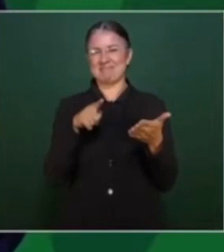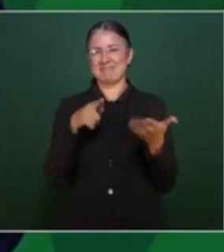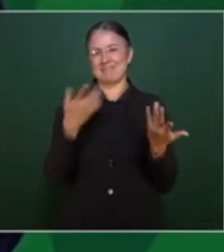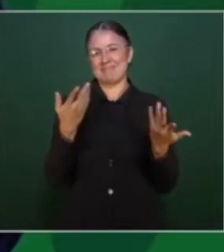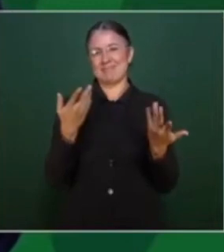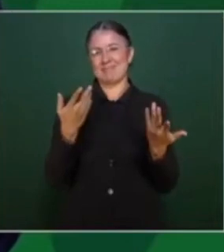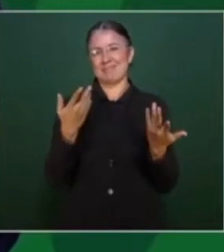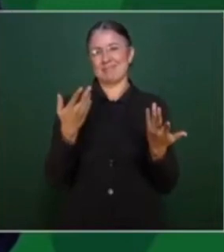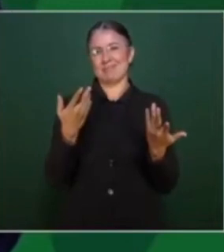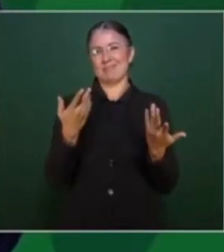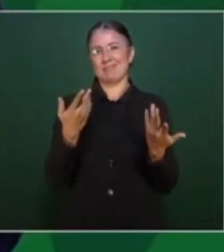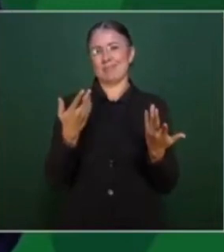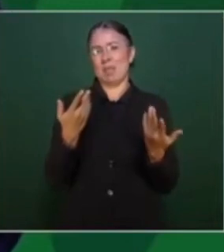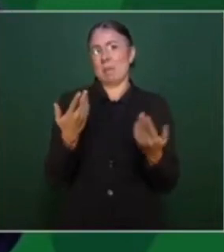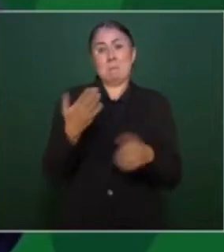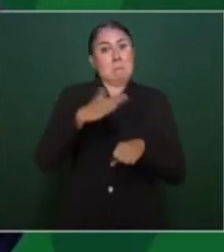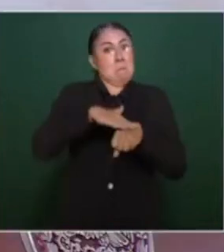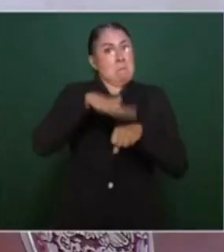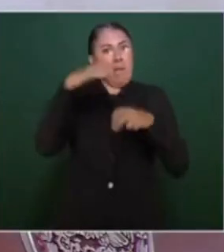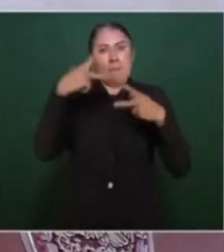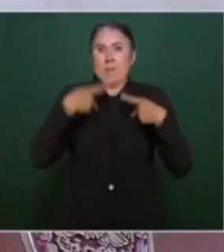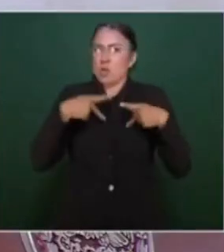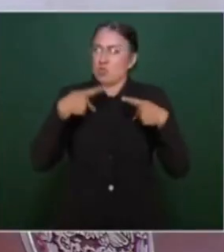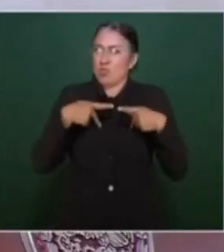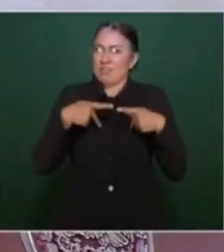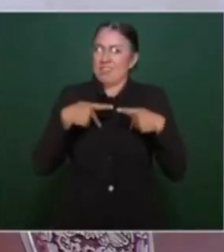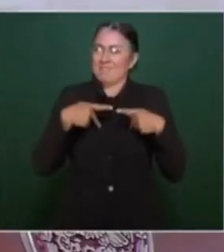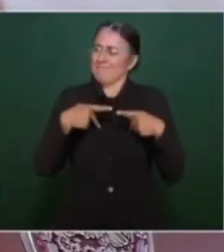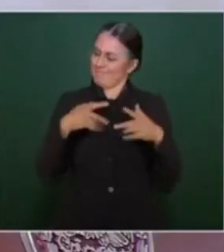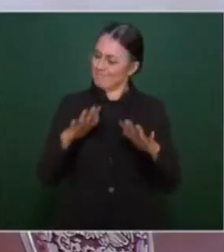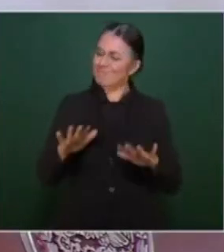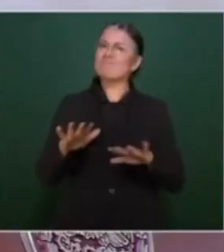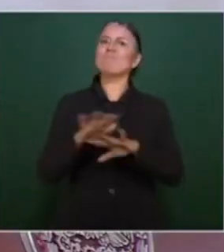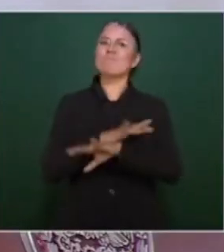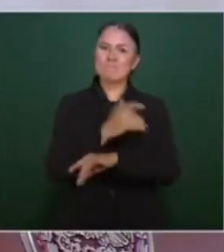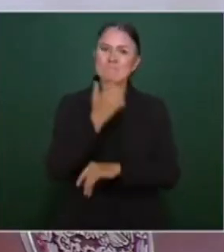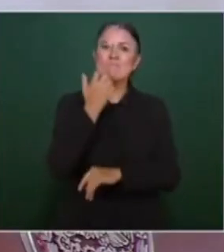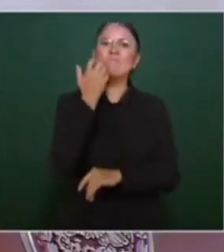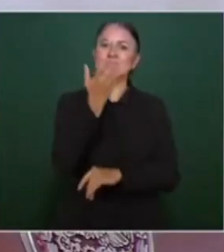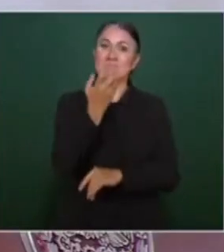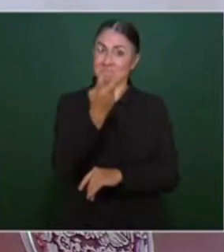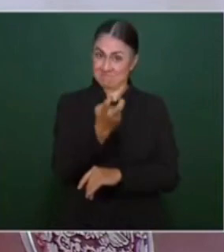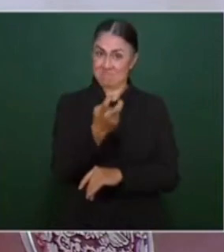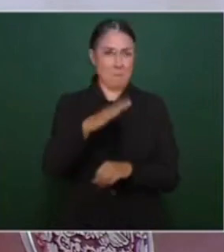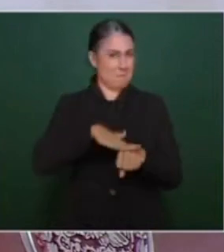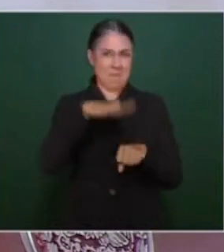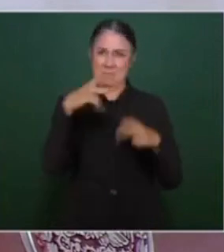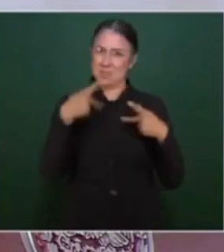son mala gentes liberales, ¿no? Pero lo que preguntas,